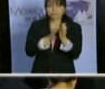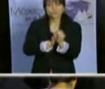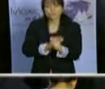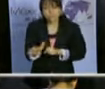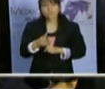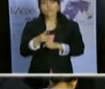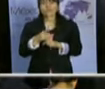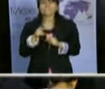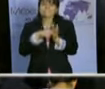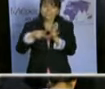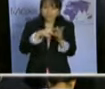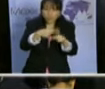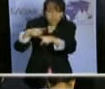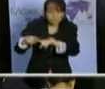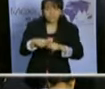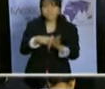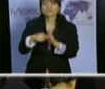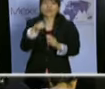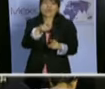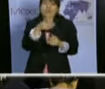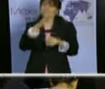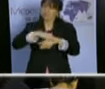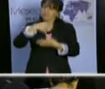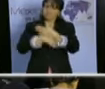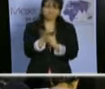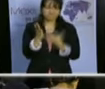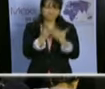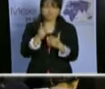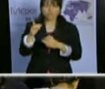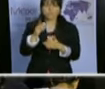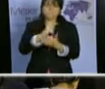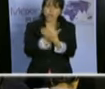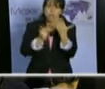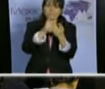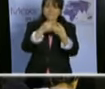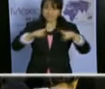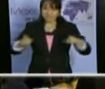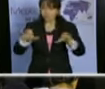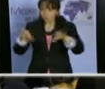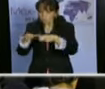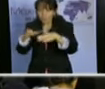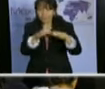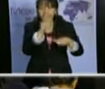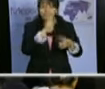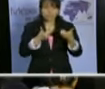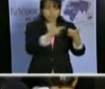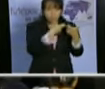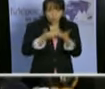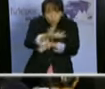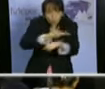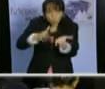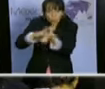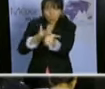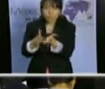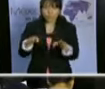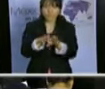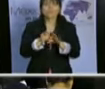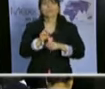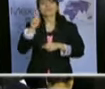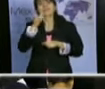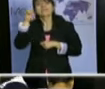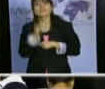especializó en Gestión de Programas de Desarrollo Comunitario y Cooperativismo. Cursó en Italia una especialidad de